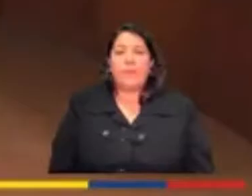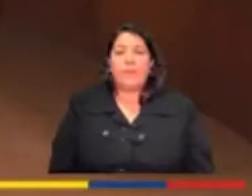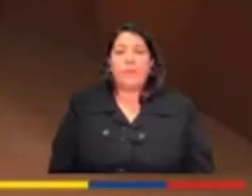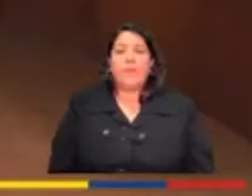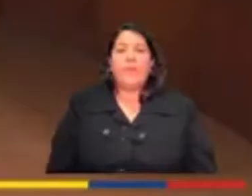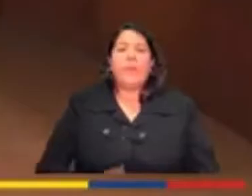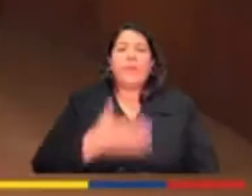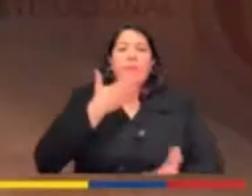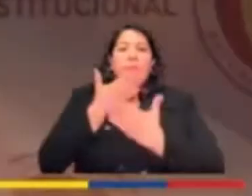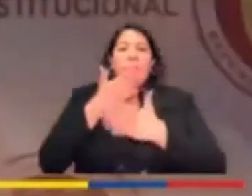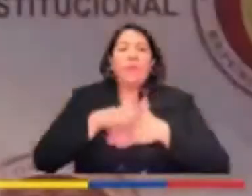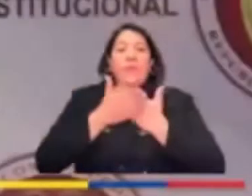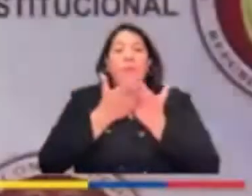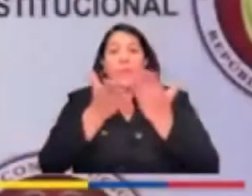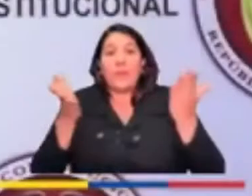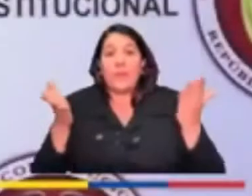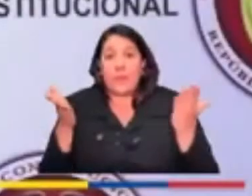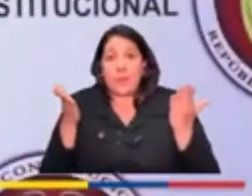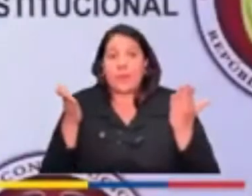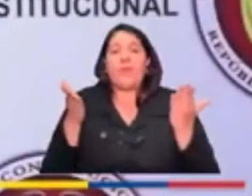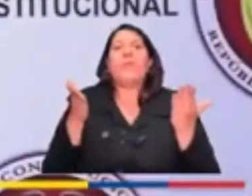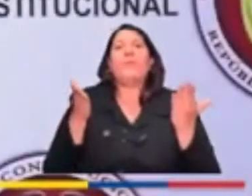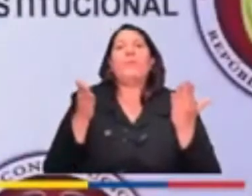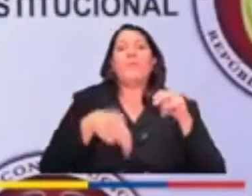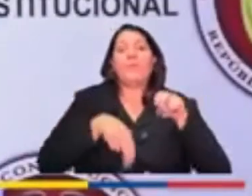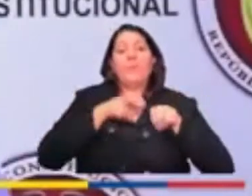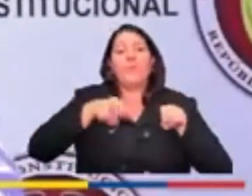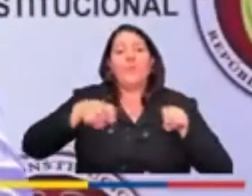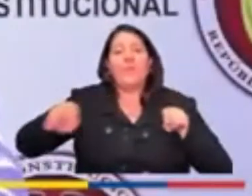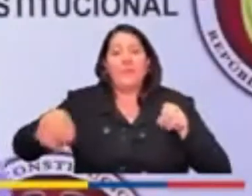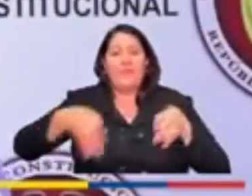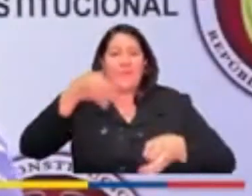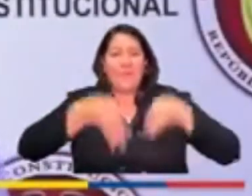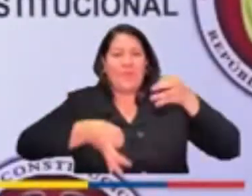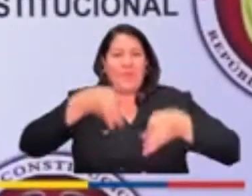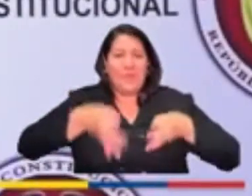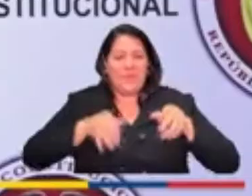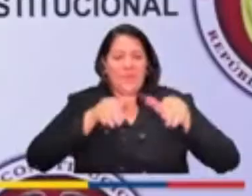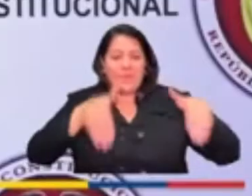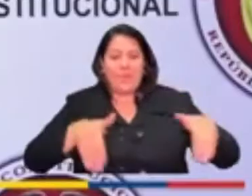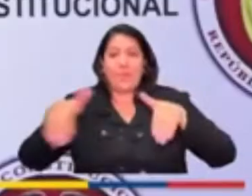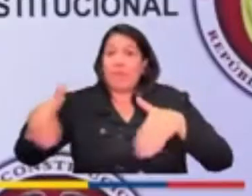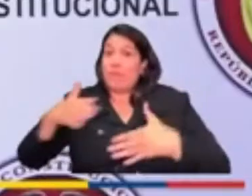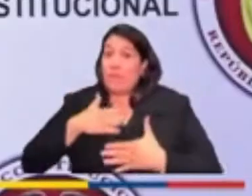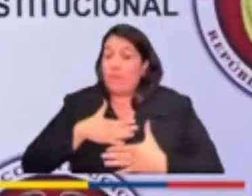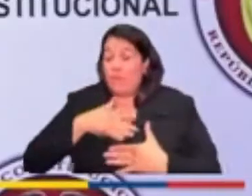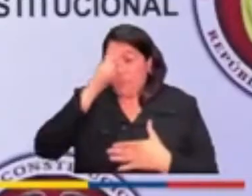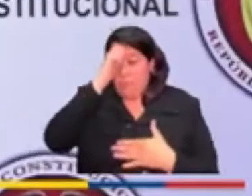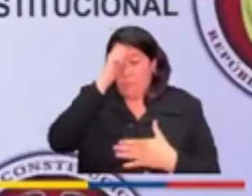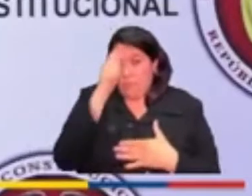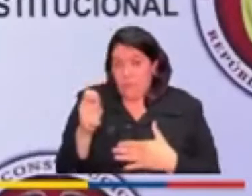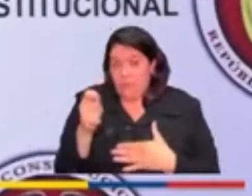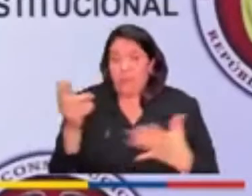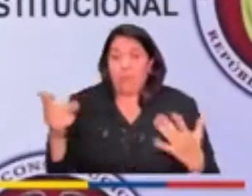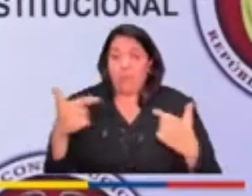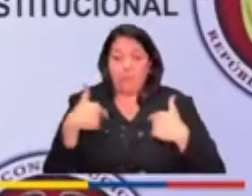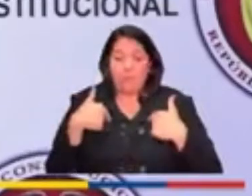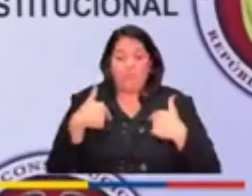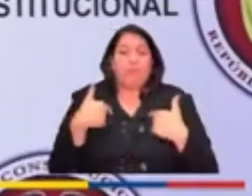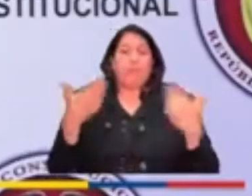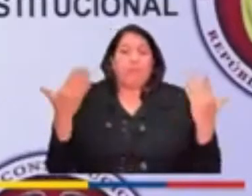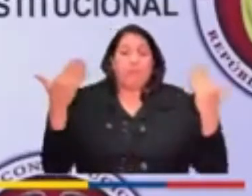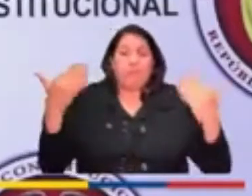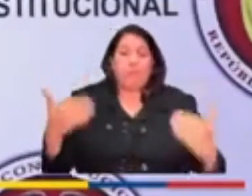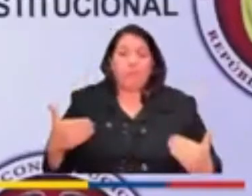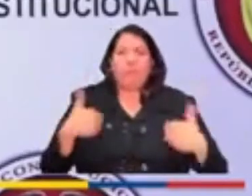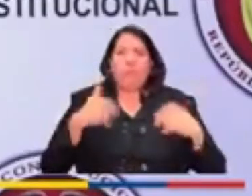Buenas tardes para todos, estimado magistrado, magistrada. Para mí es un hoy un honor estar frente a ustedes. Siempre lo he visto en